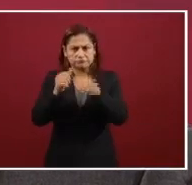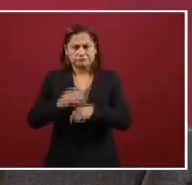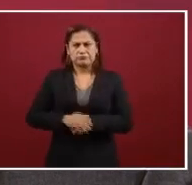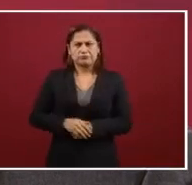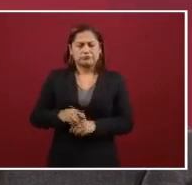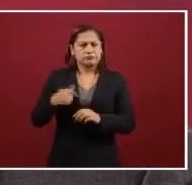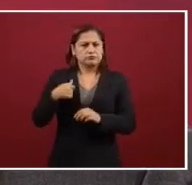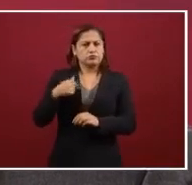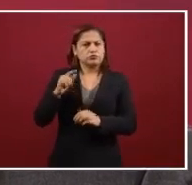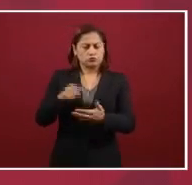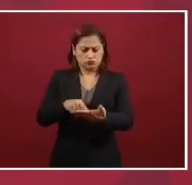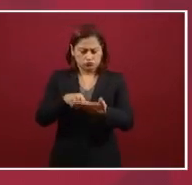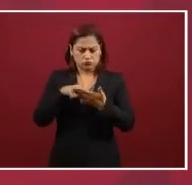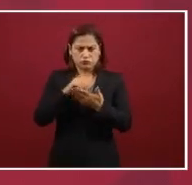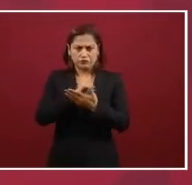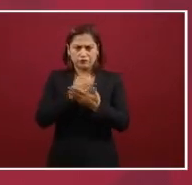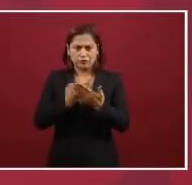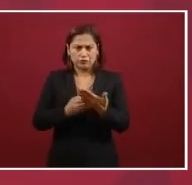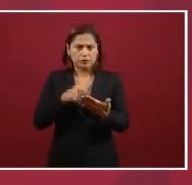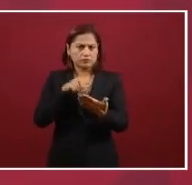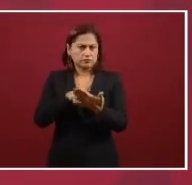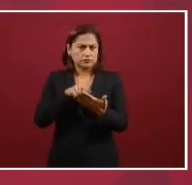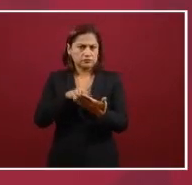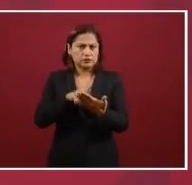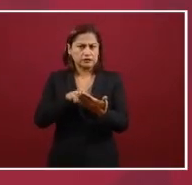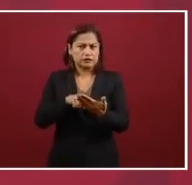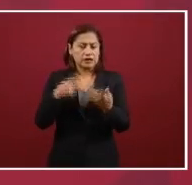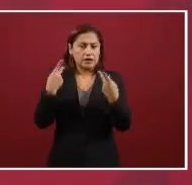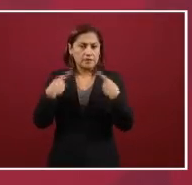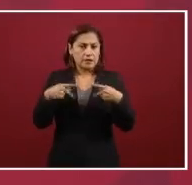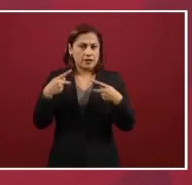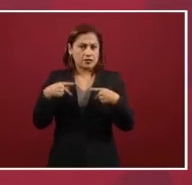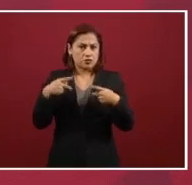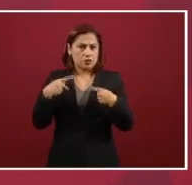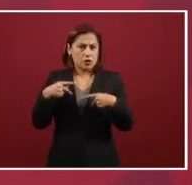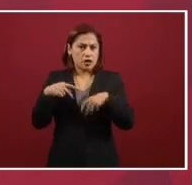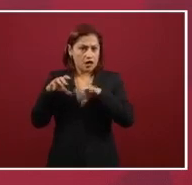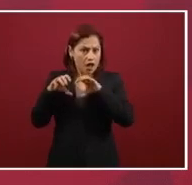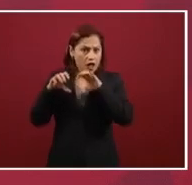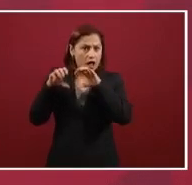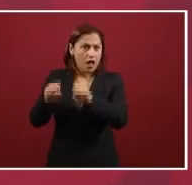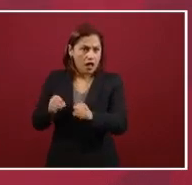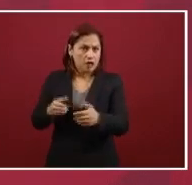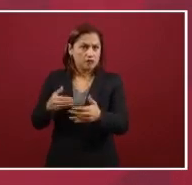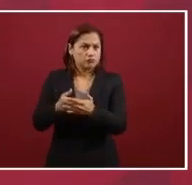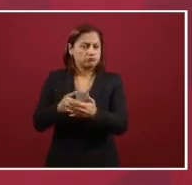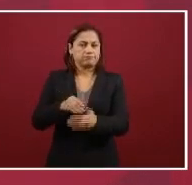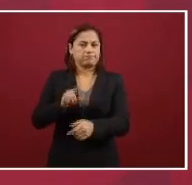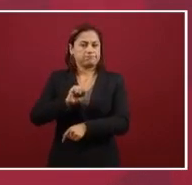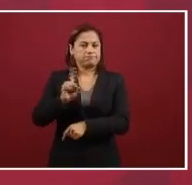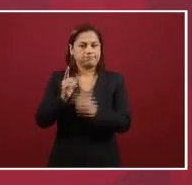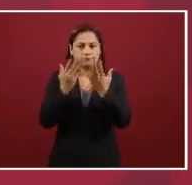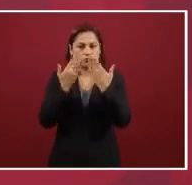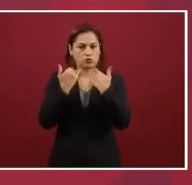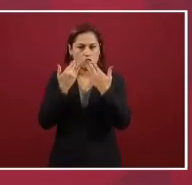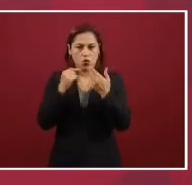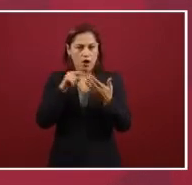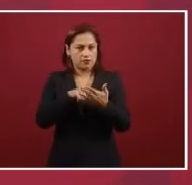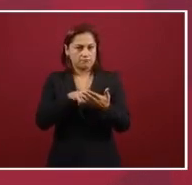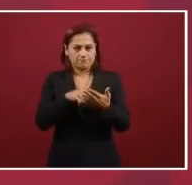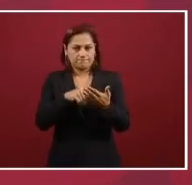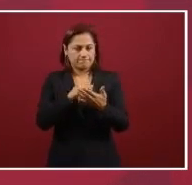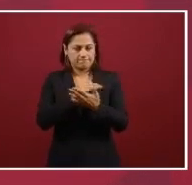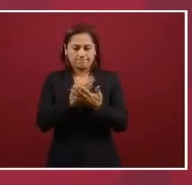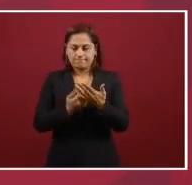ingreso para detener a nadie, eso no es así, vamos a aclararlo. Y la Guardia Nacional no ha cometido hasta este momento